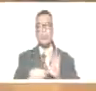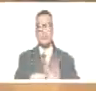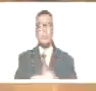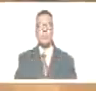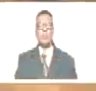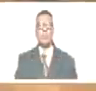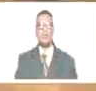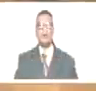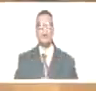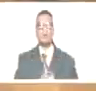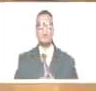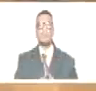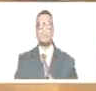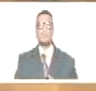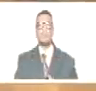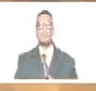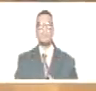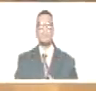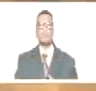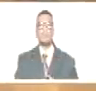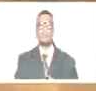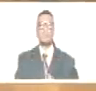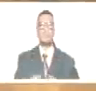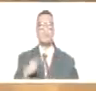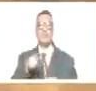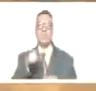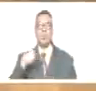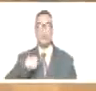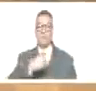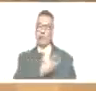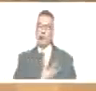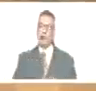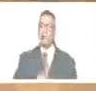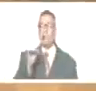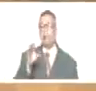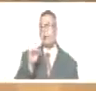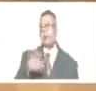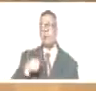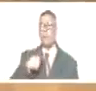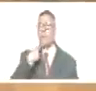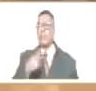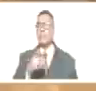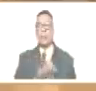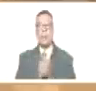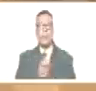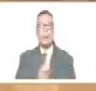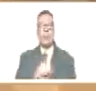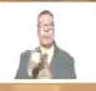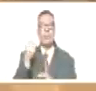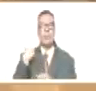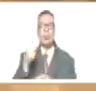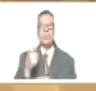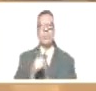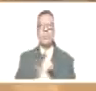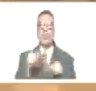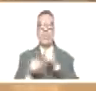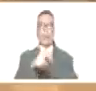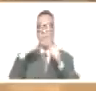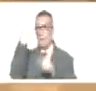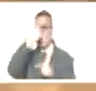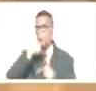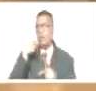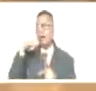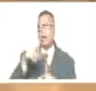Porque esto a uno le da tristeza, dolor. Alguien me decía, una compañera ayer, que cambiara la cara. No, no puede cambiar la